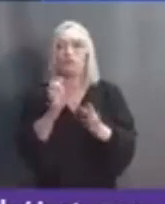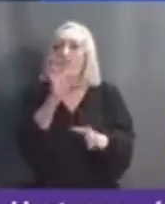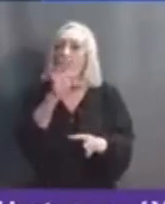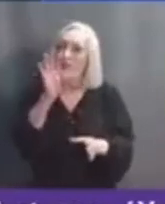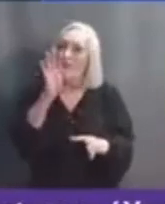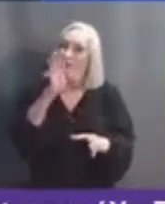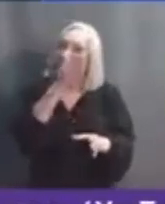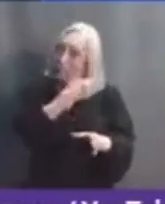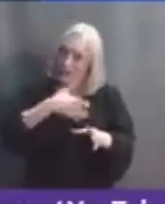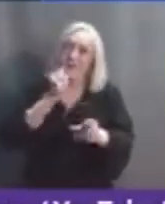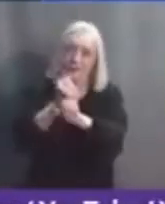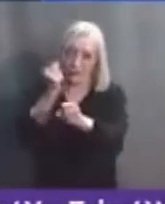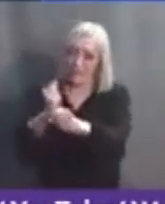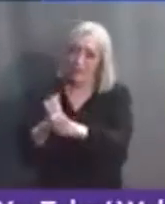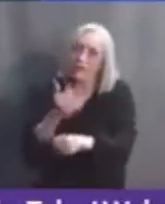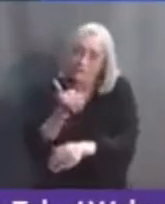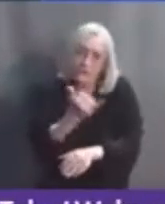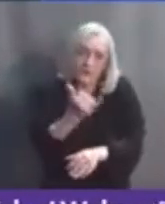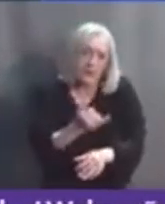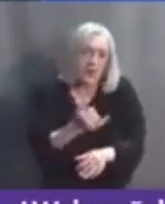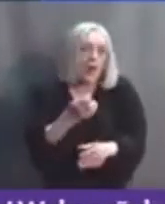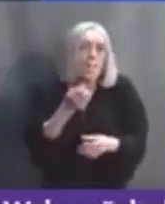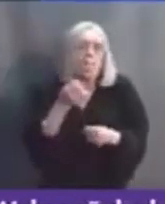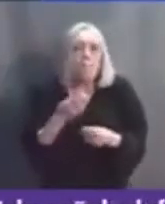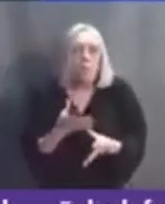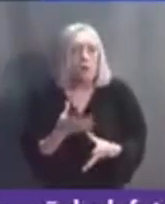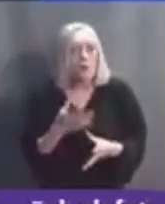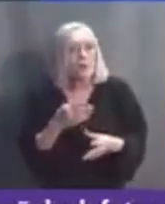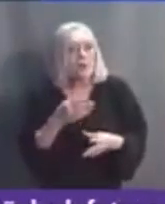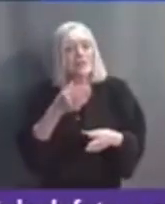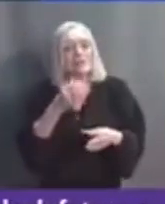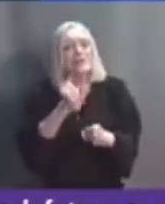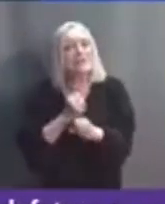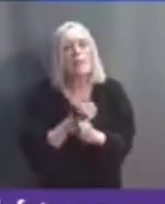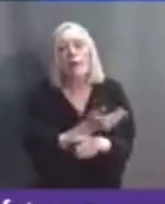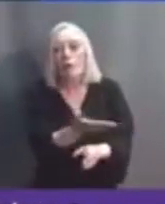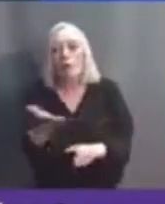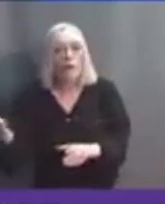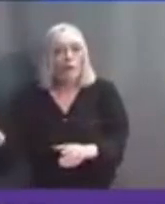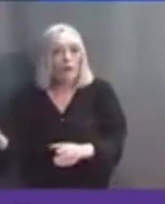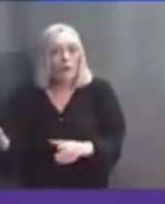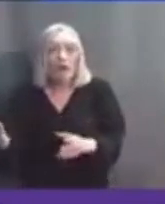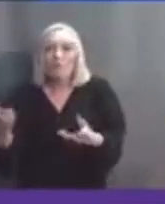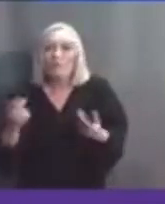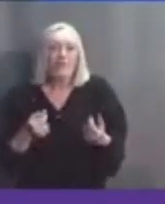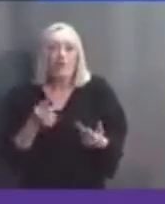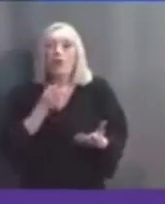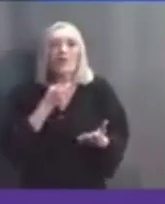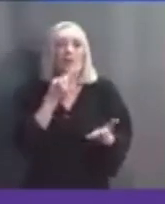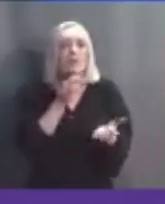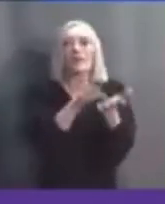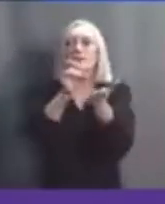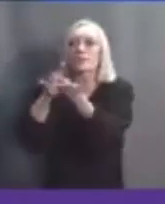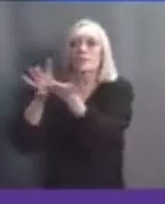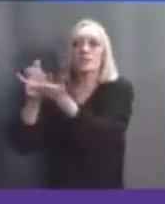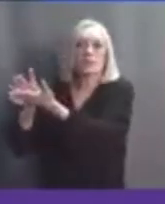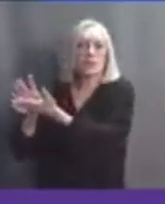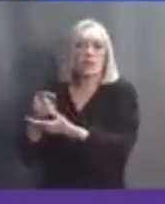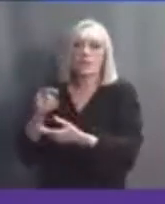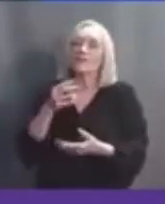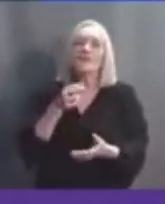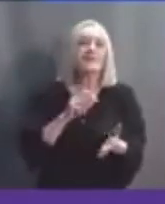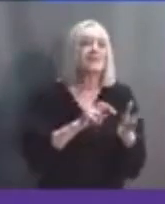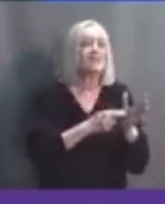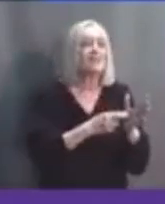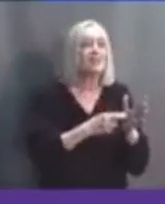trabajar reducir el peso muerto del empleo público no significa echar a nadie significa